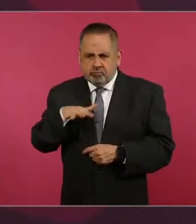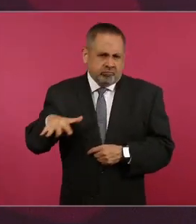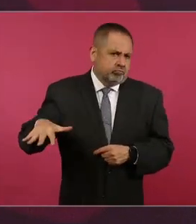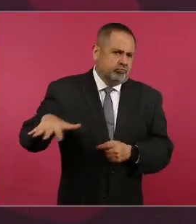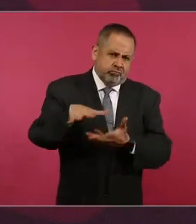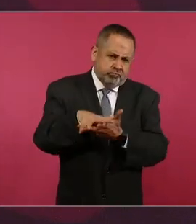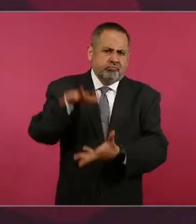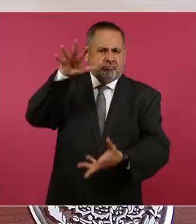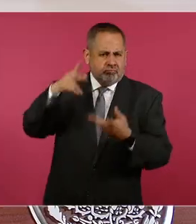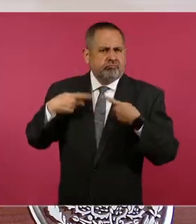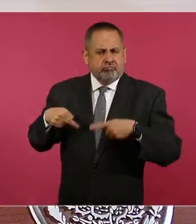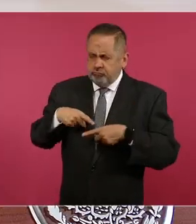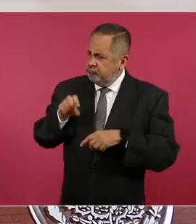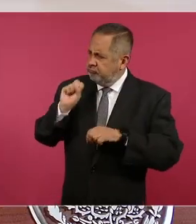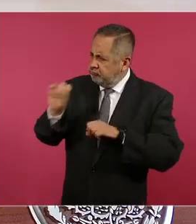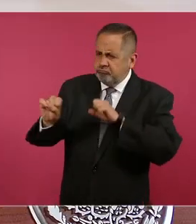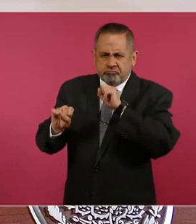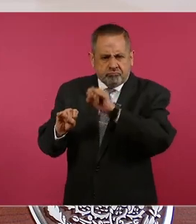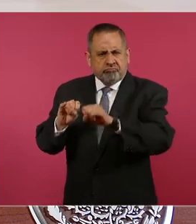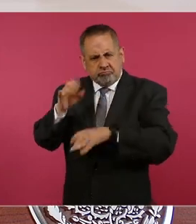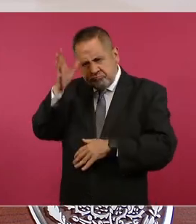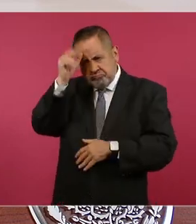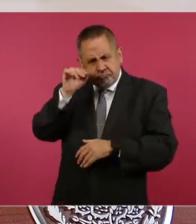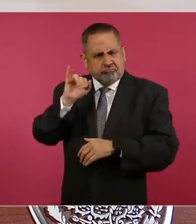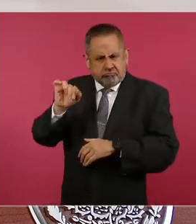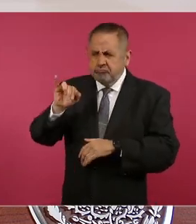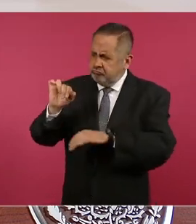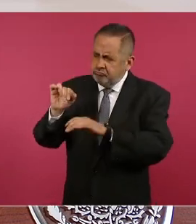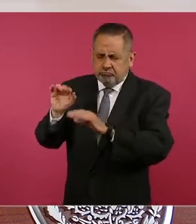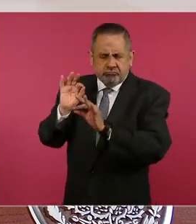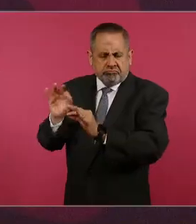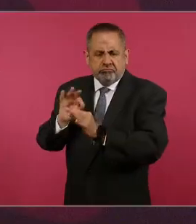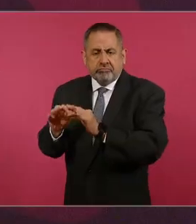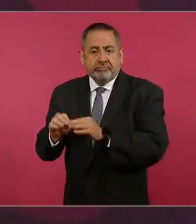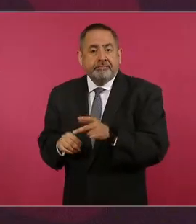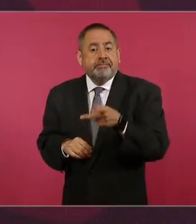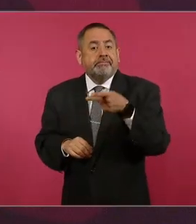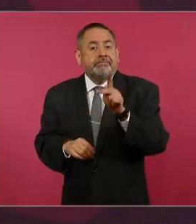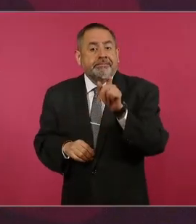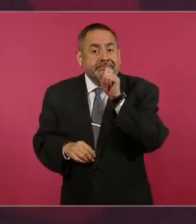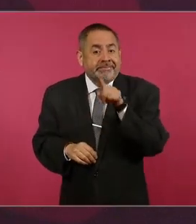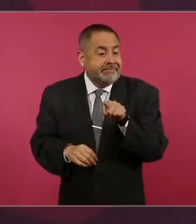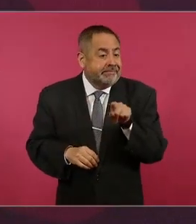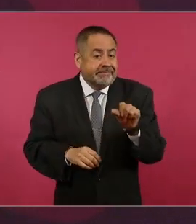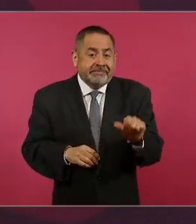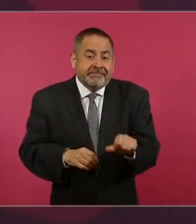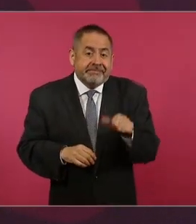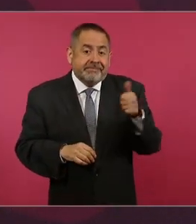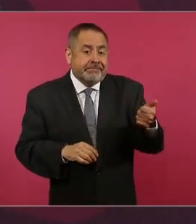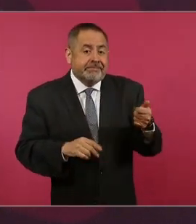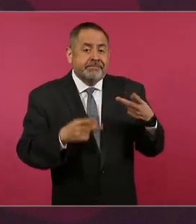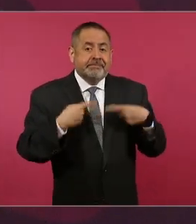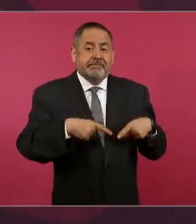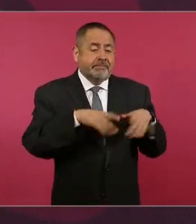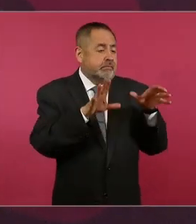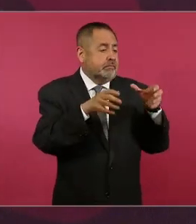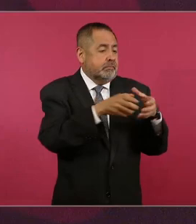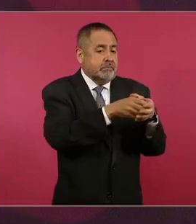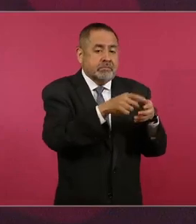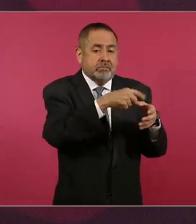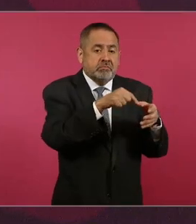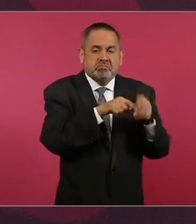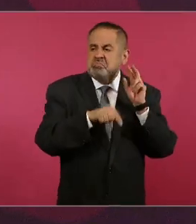mayoría del pueblo, también fue cuestionada por una minoría,